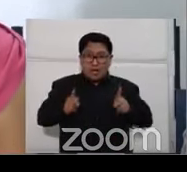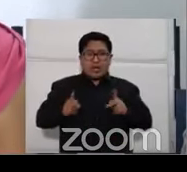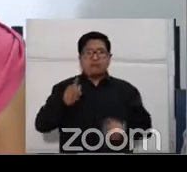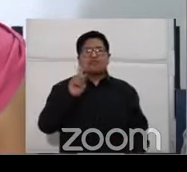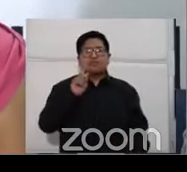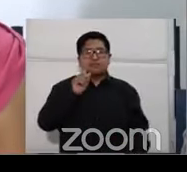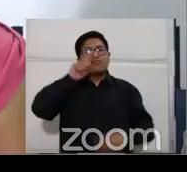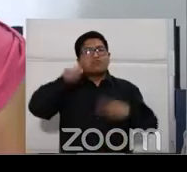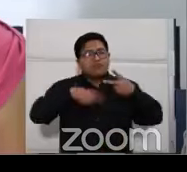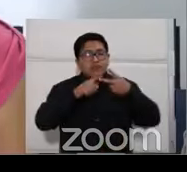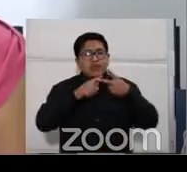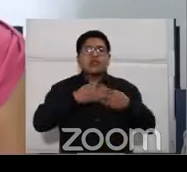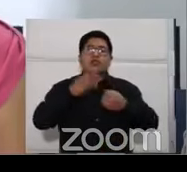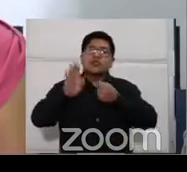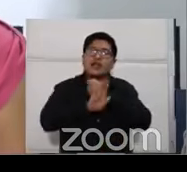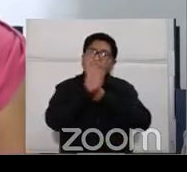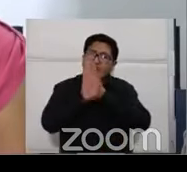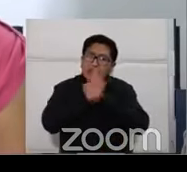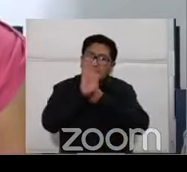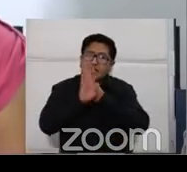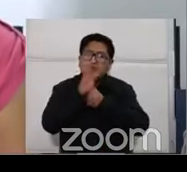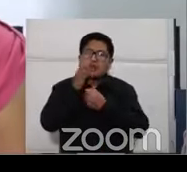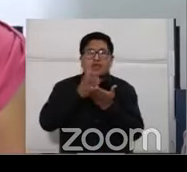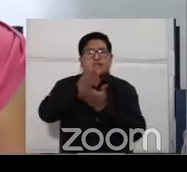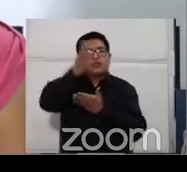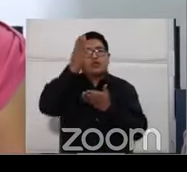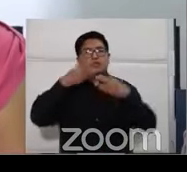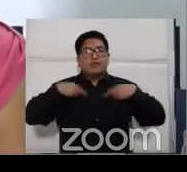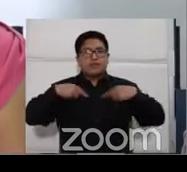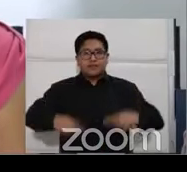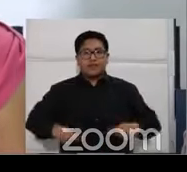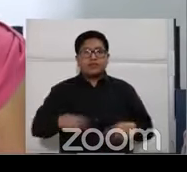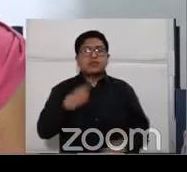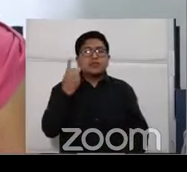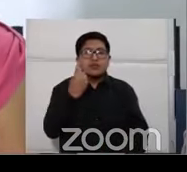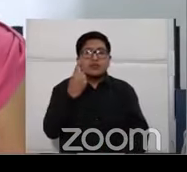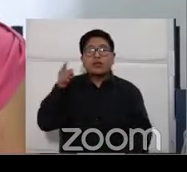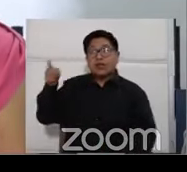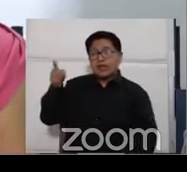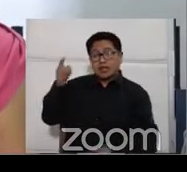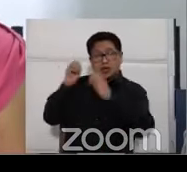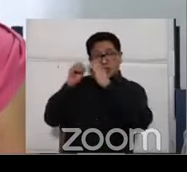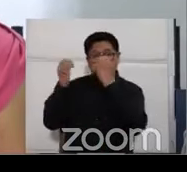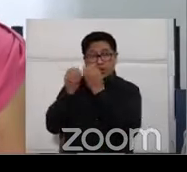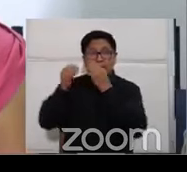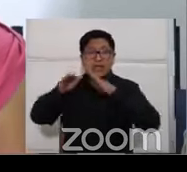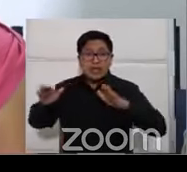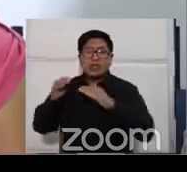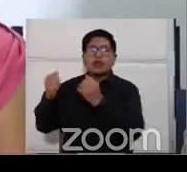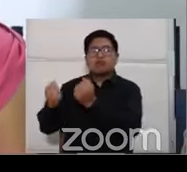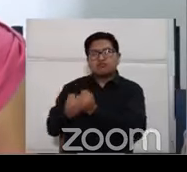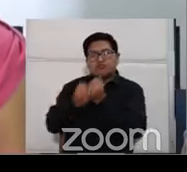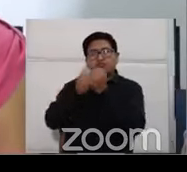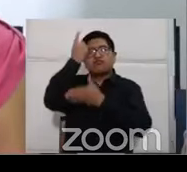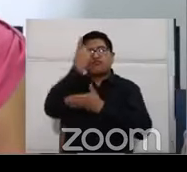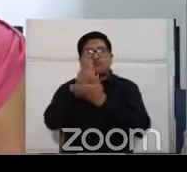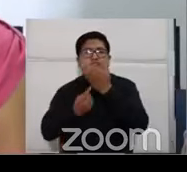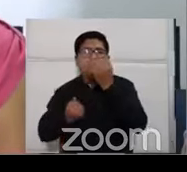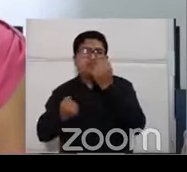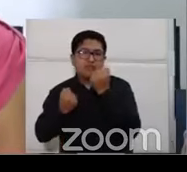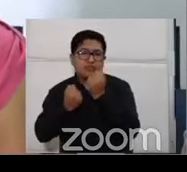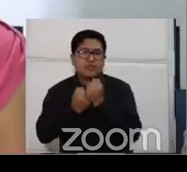derechos humanos por la confianza que ha depositado la una en la institución defensorial hay